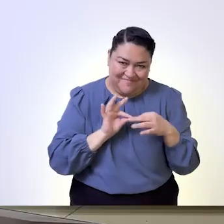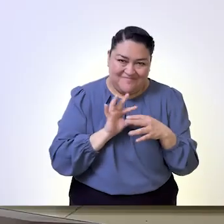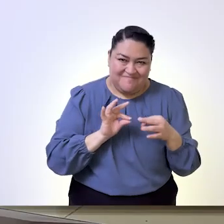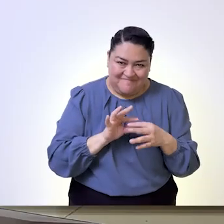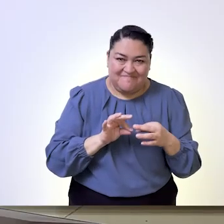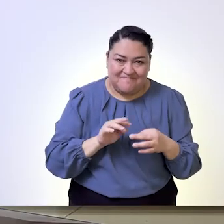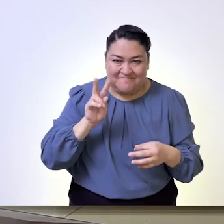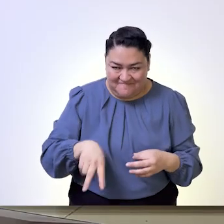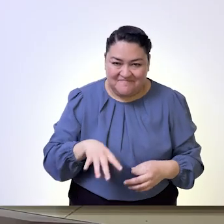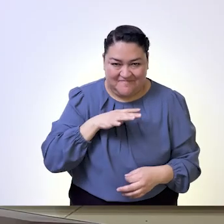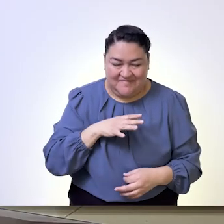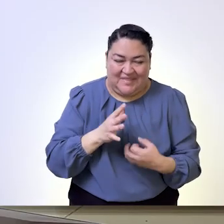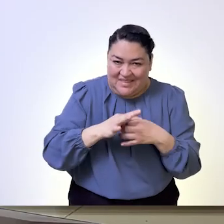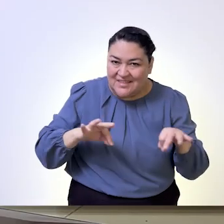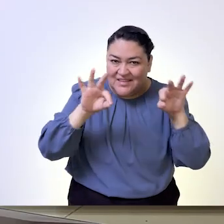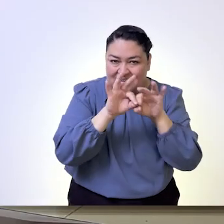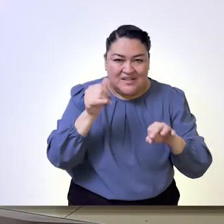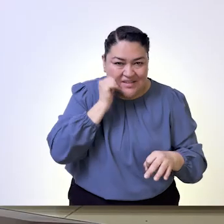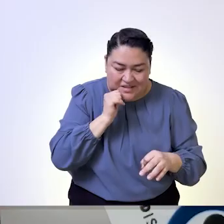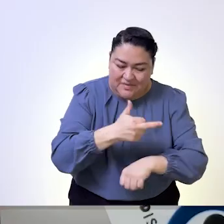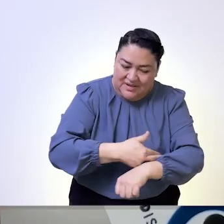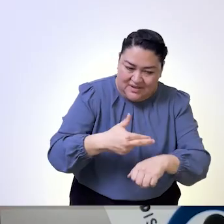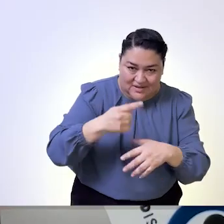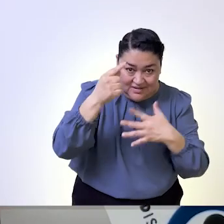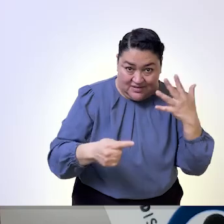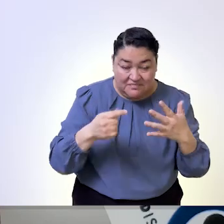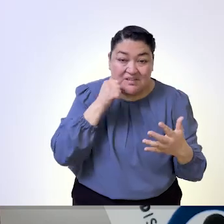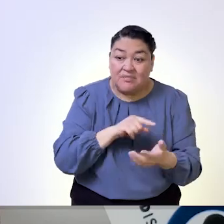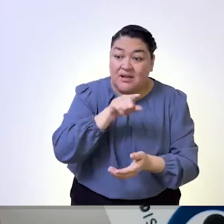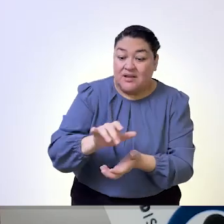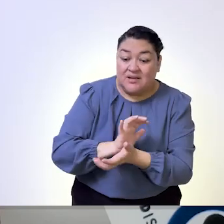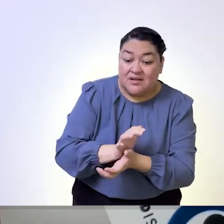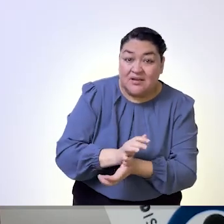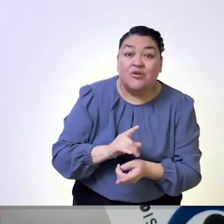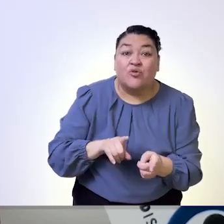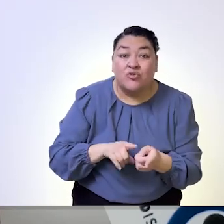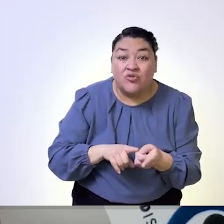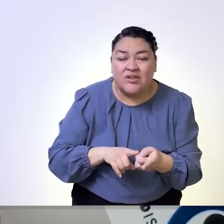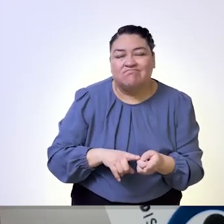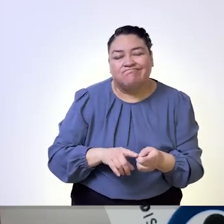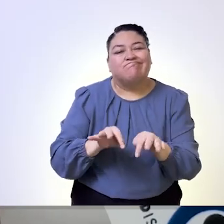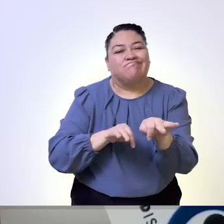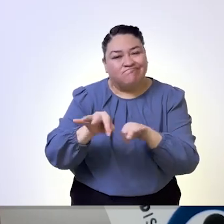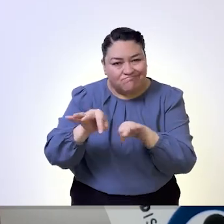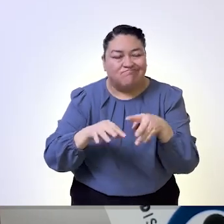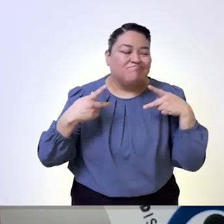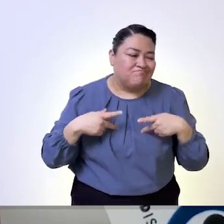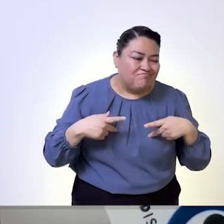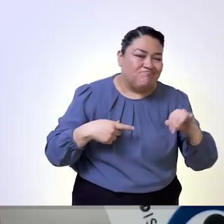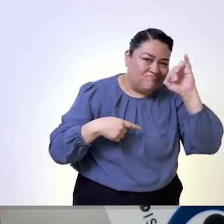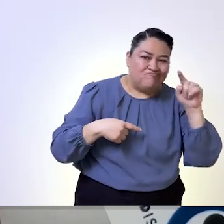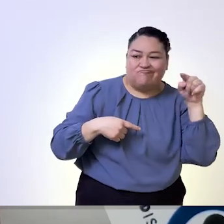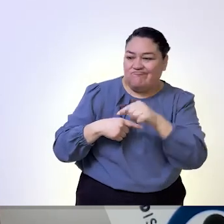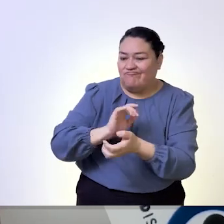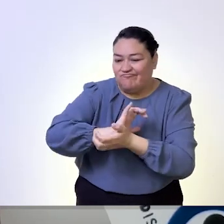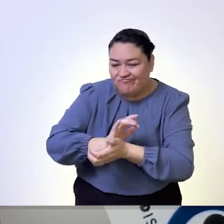estás señalando que un ámbito importante en donde se llevan a cabo estas prácticas discriminatorias es en el ámbito laboral. Pero el